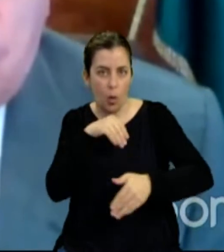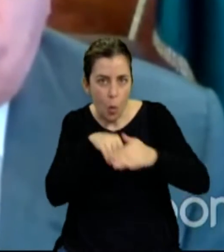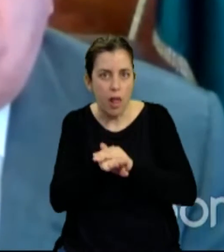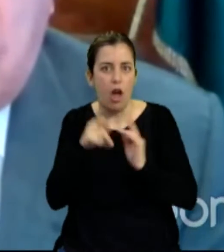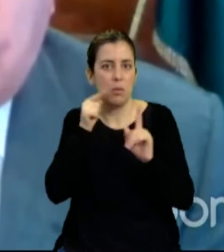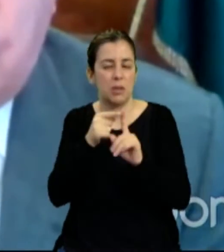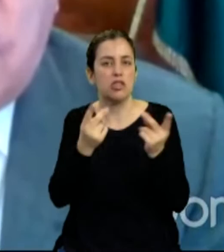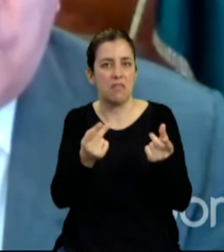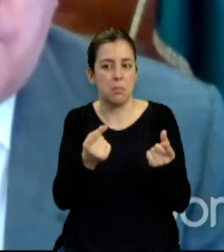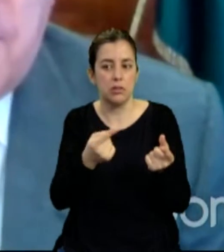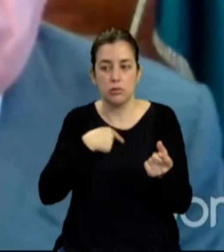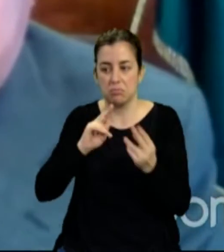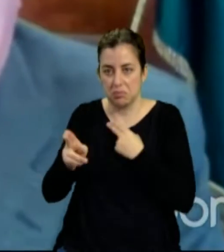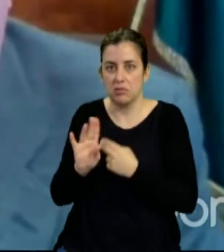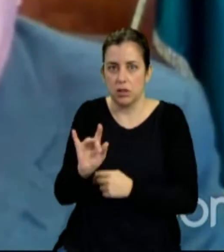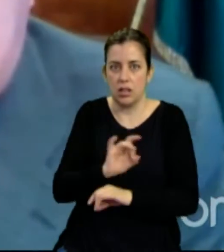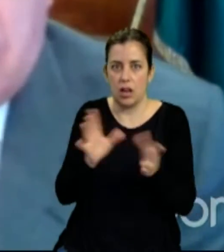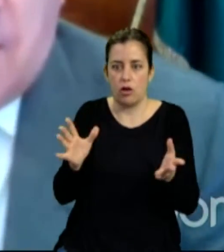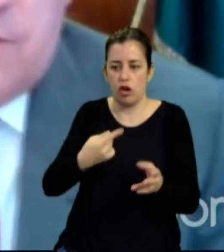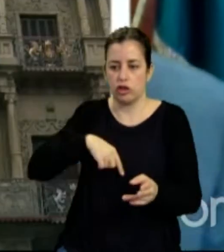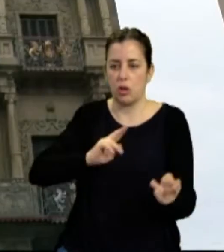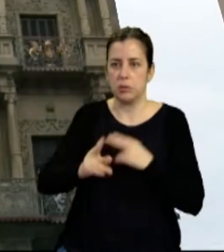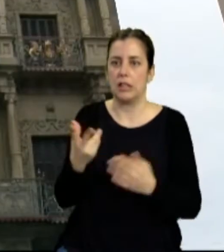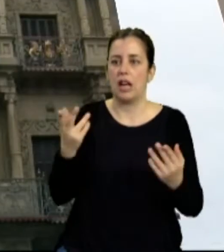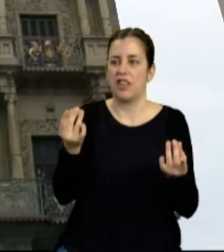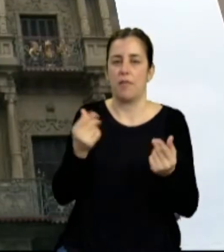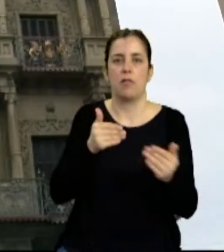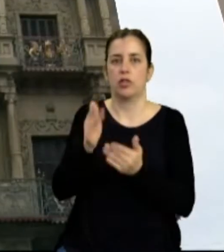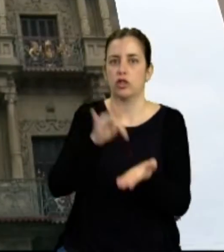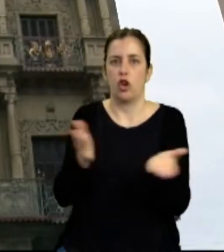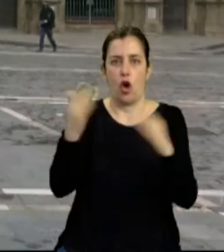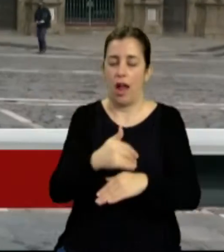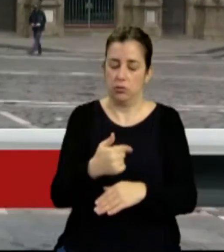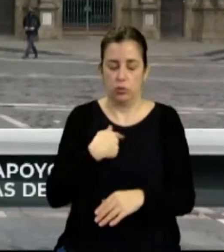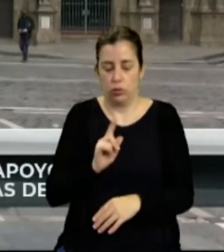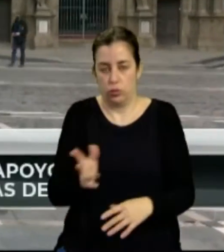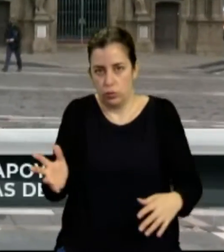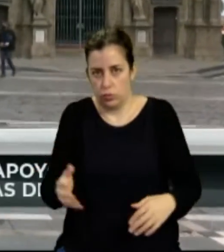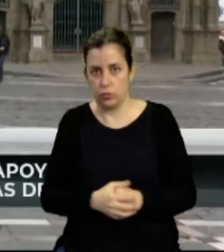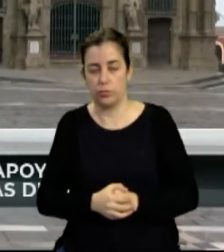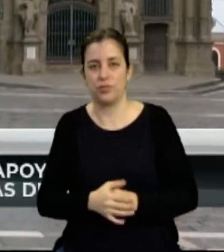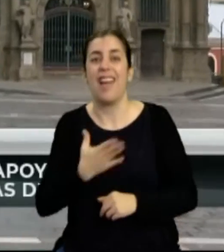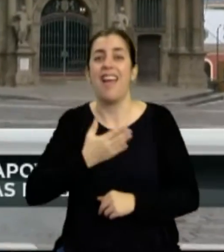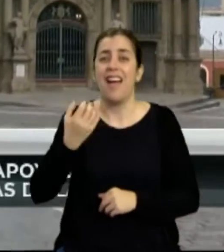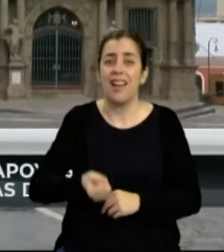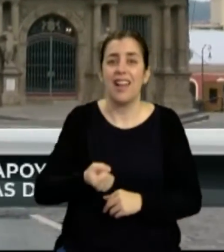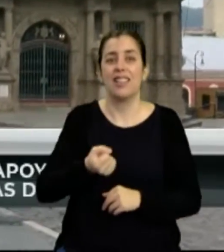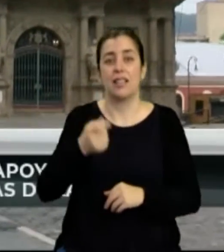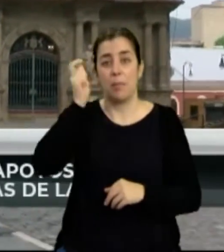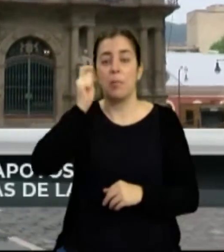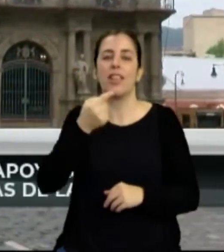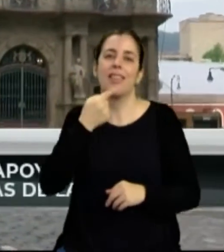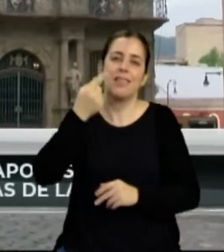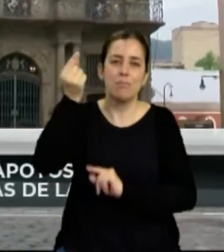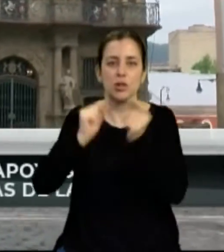ser nosotros los que digamos hoy que no va a haber San Fermín. Por cierto, que el alcalde de Pamplona ve muy difícil la aprobación de los presupuestos para la ciudad. Enrique